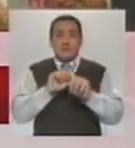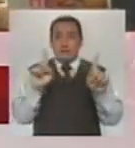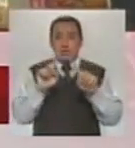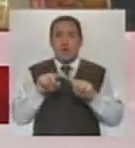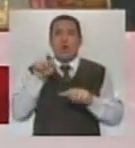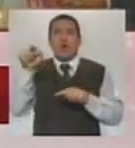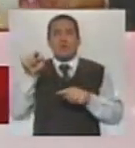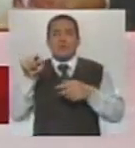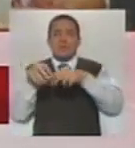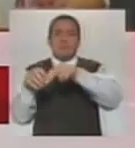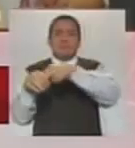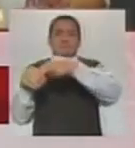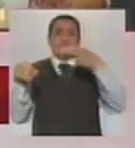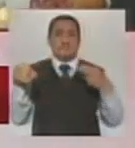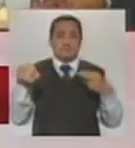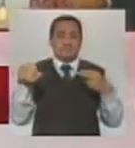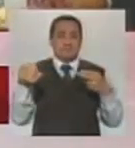otro sería salirnos.